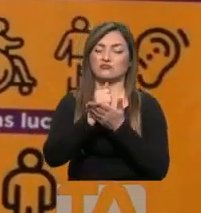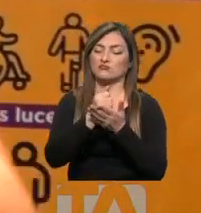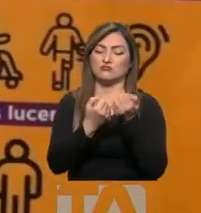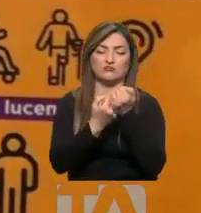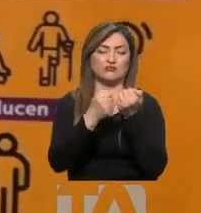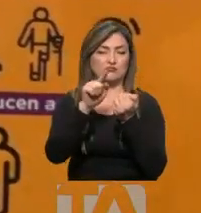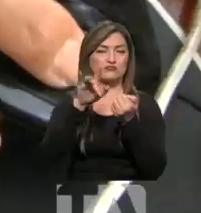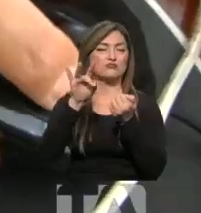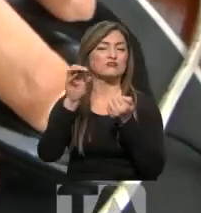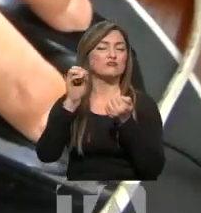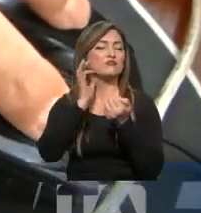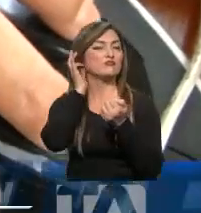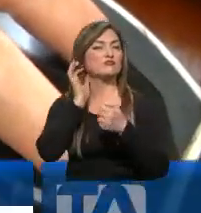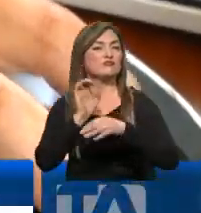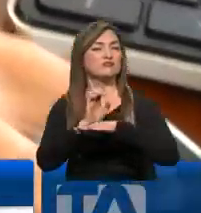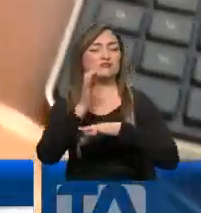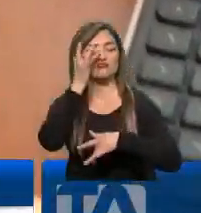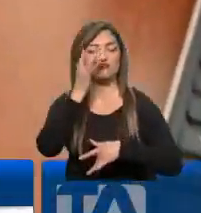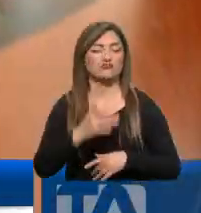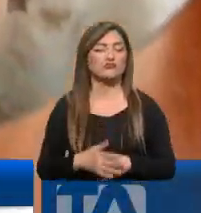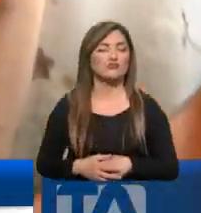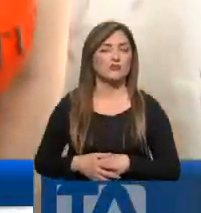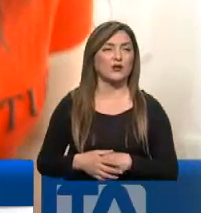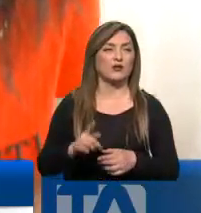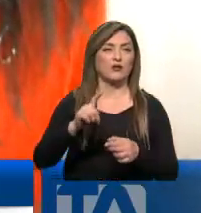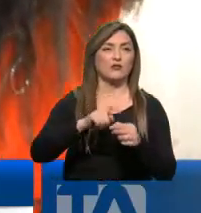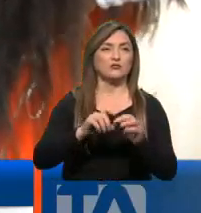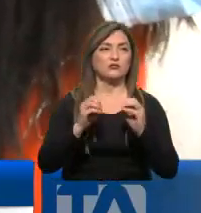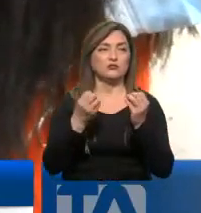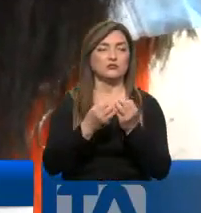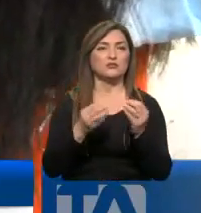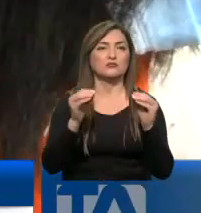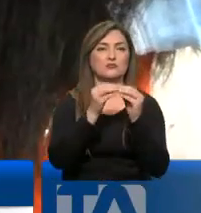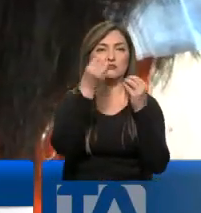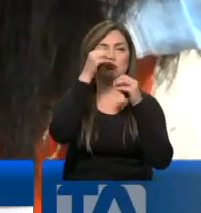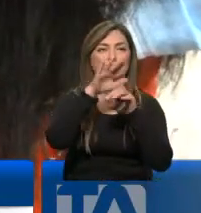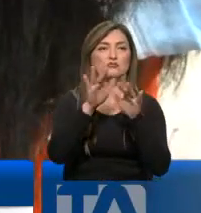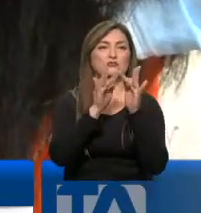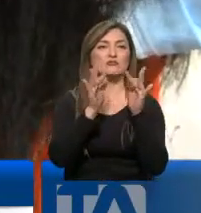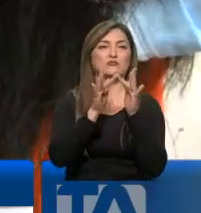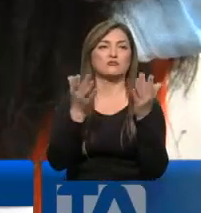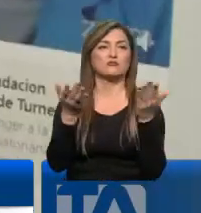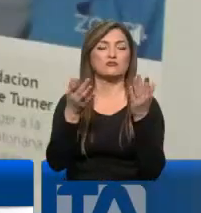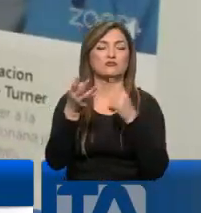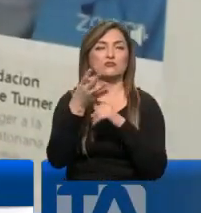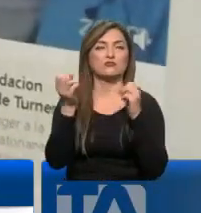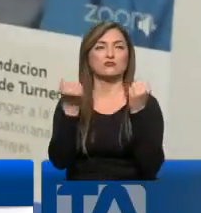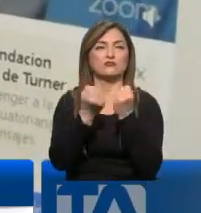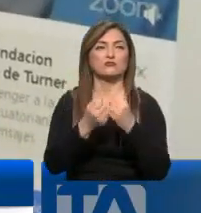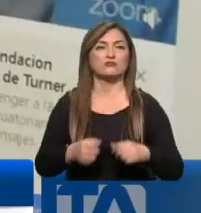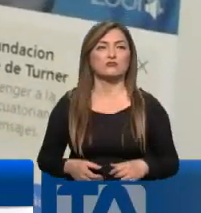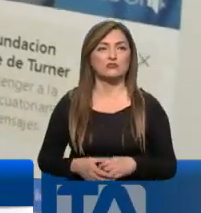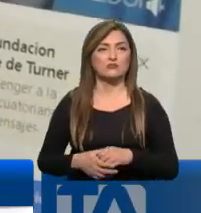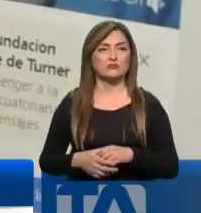las 180 mujeres de Ecuador que asisten a esta organización. Para mayor información, comuníquense mediante sus redes sociales,